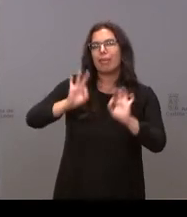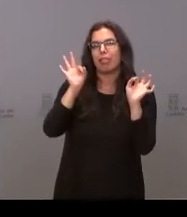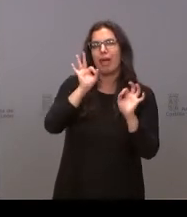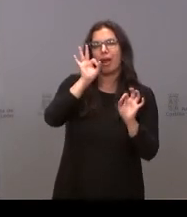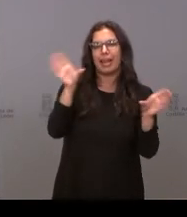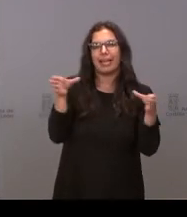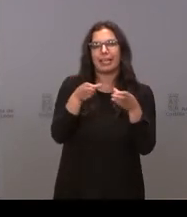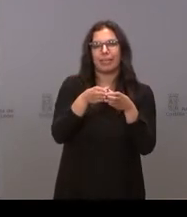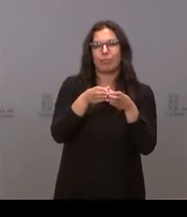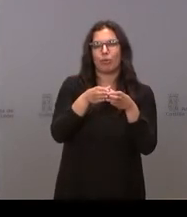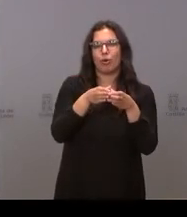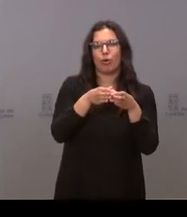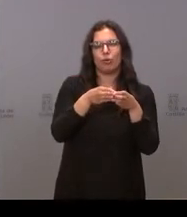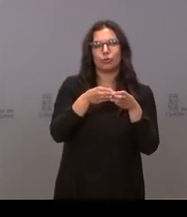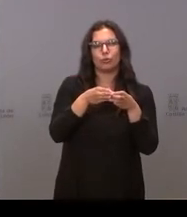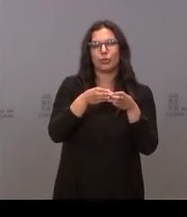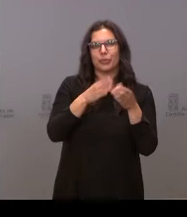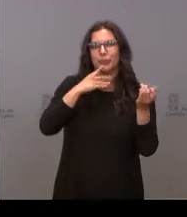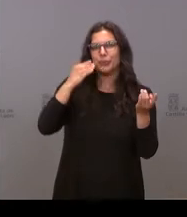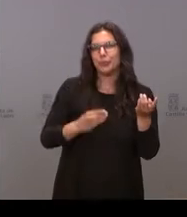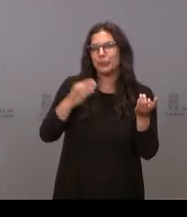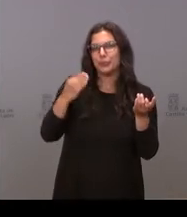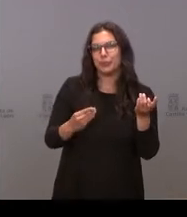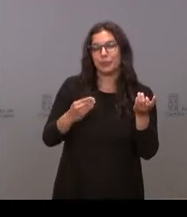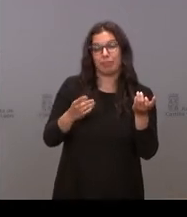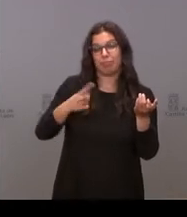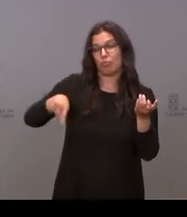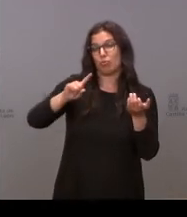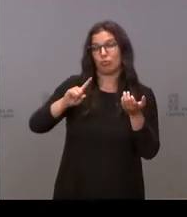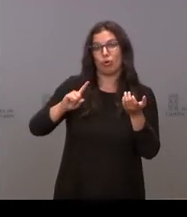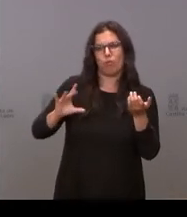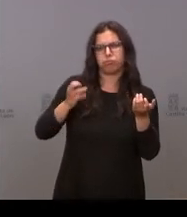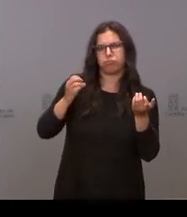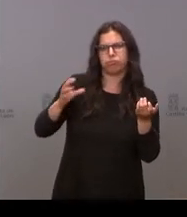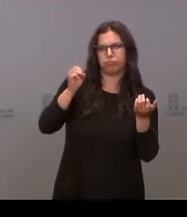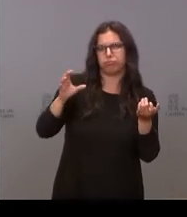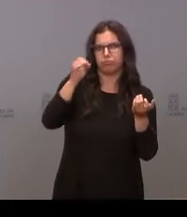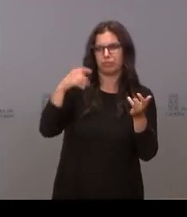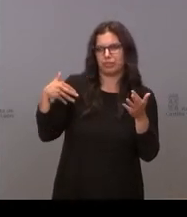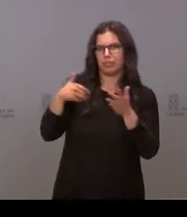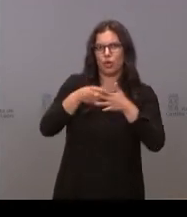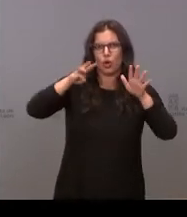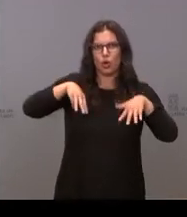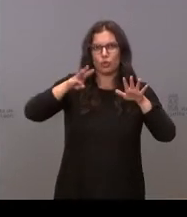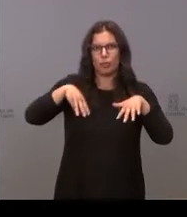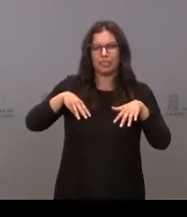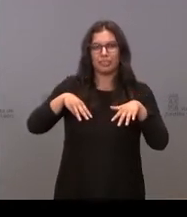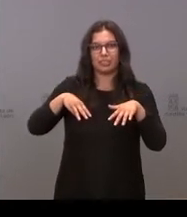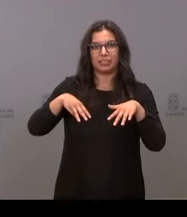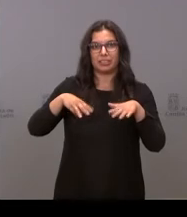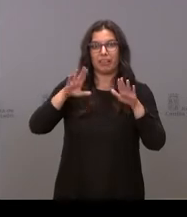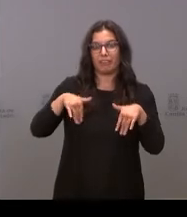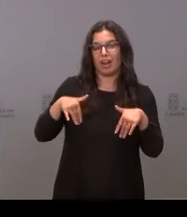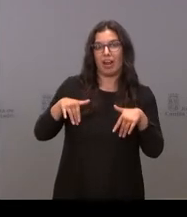de equipos, de grupos bueno, que habéis conseguido 8 meses después, tenéis más títulos en la vitrina y nada